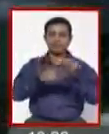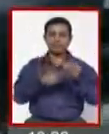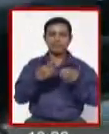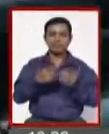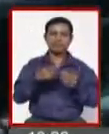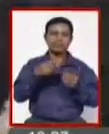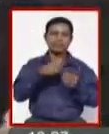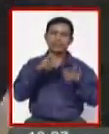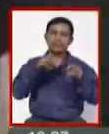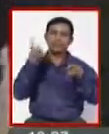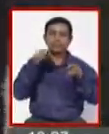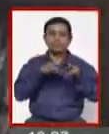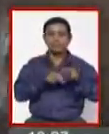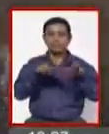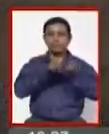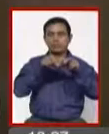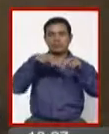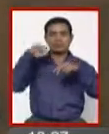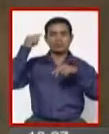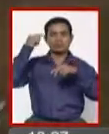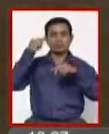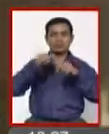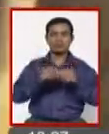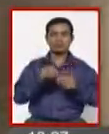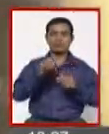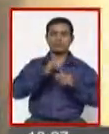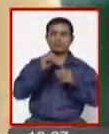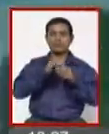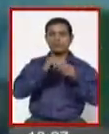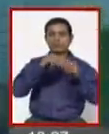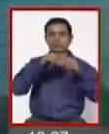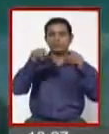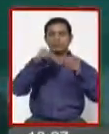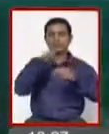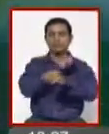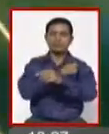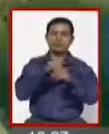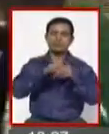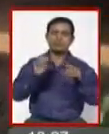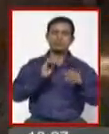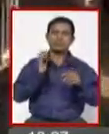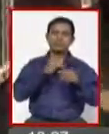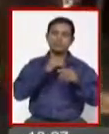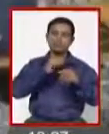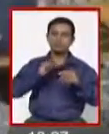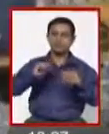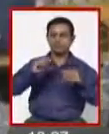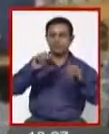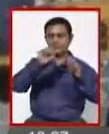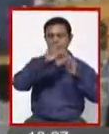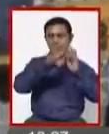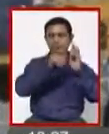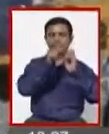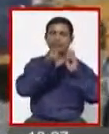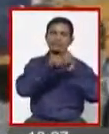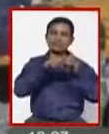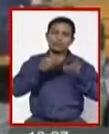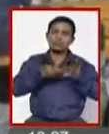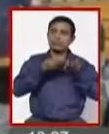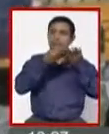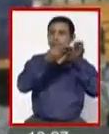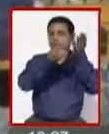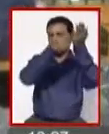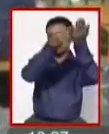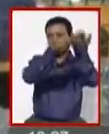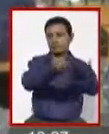solamente a nivel del gobierno central o del órgano ejecutivo, también nuestros asambleístas han